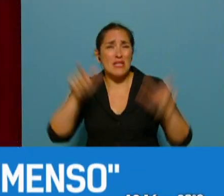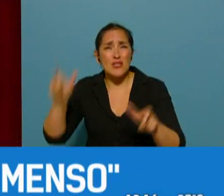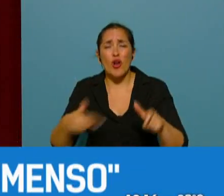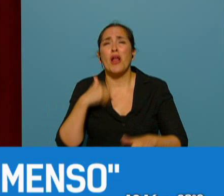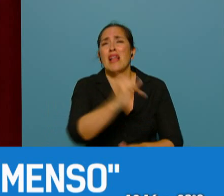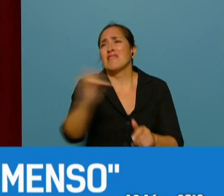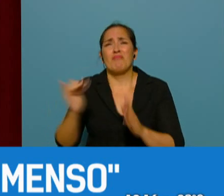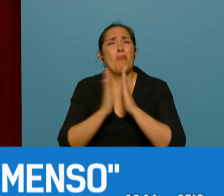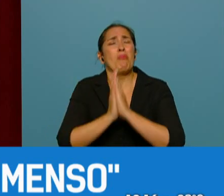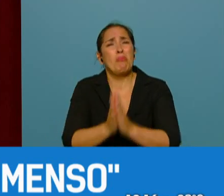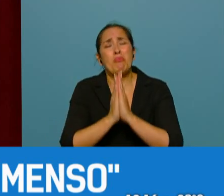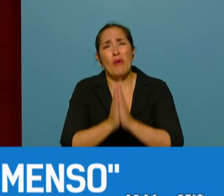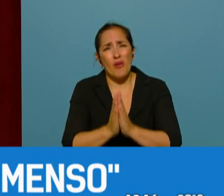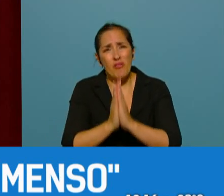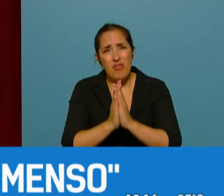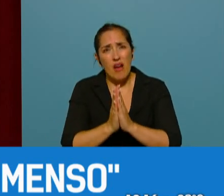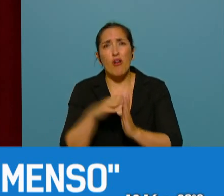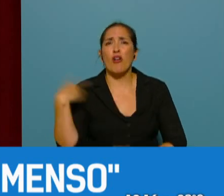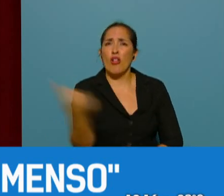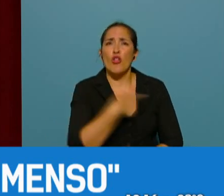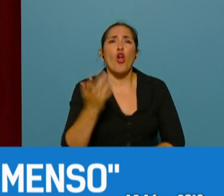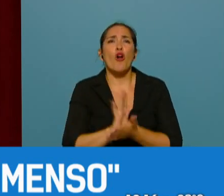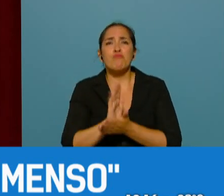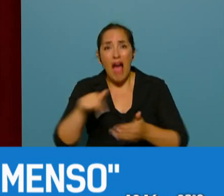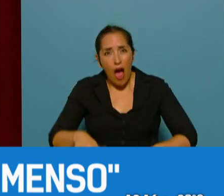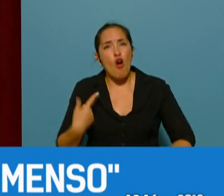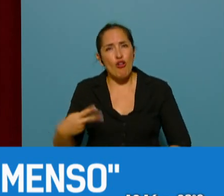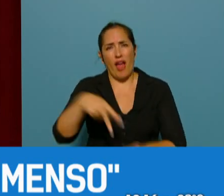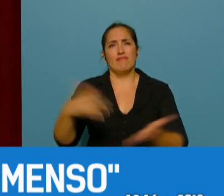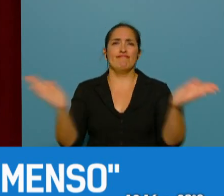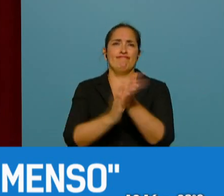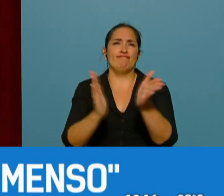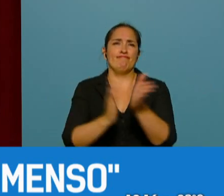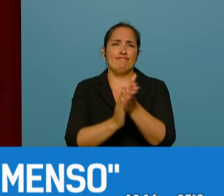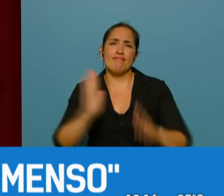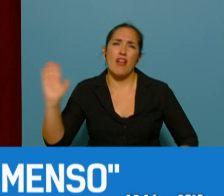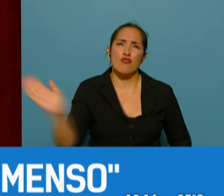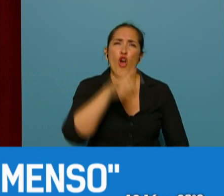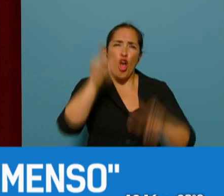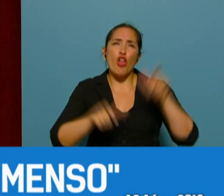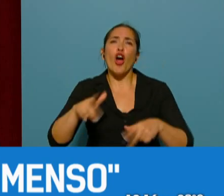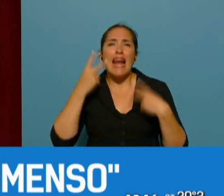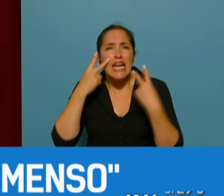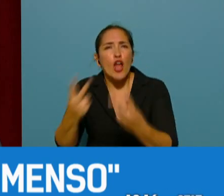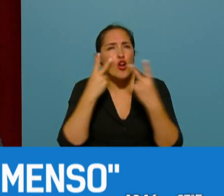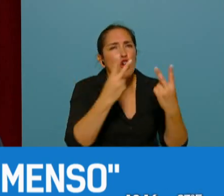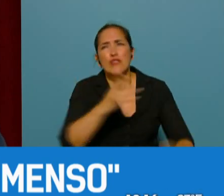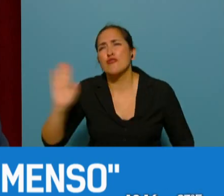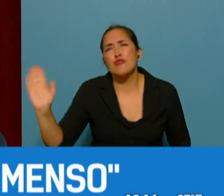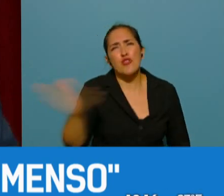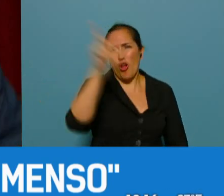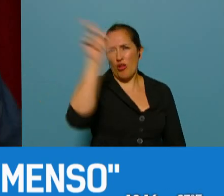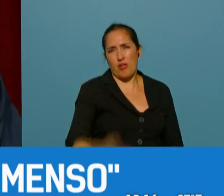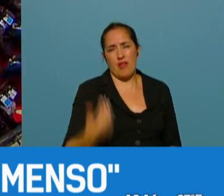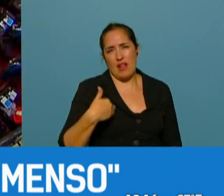pido por favor que nos pongamos de pie y brindemos un sostenido aplauso para que se sienta nuestro reconocimiento a lo